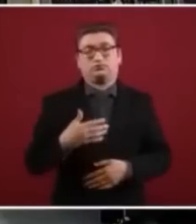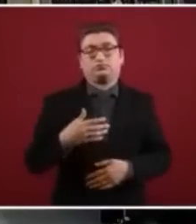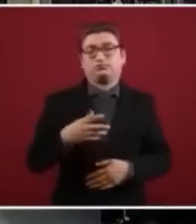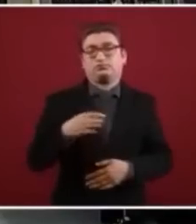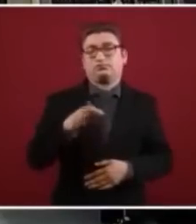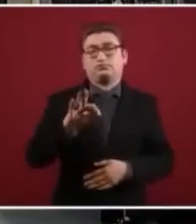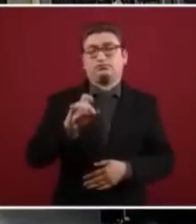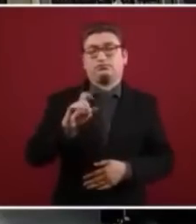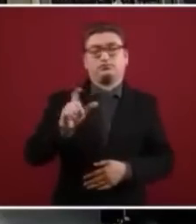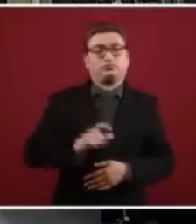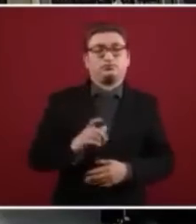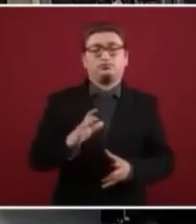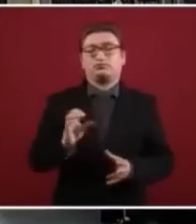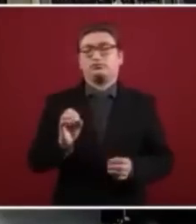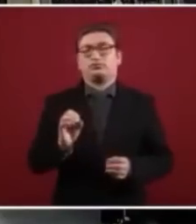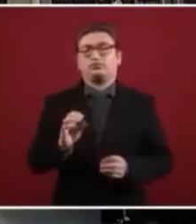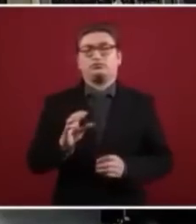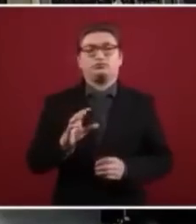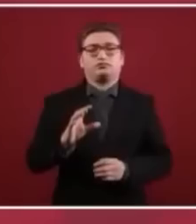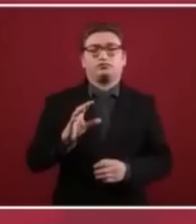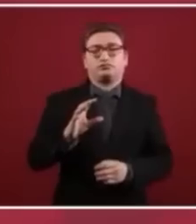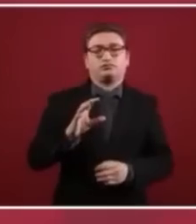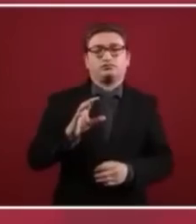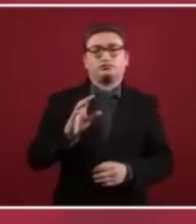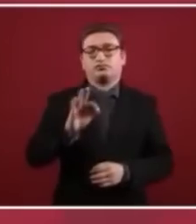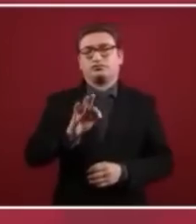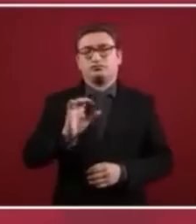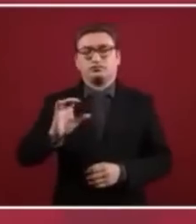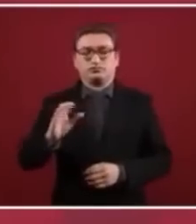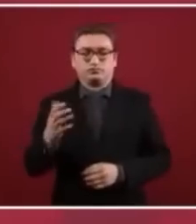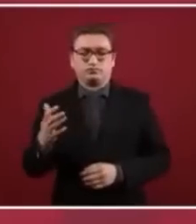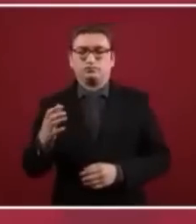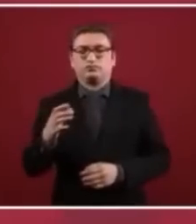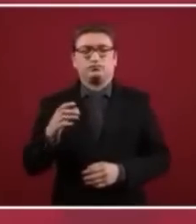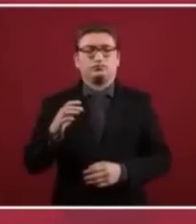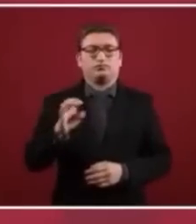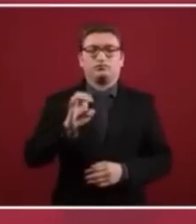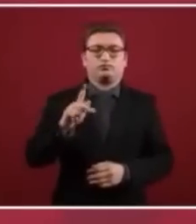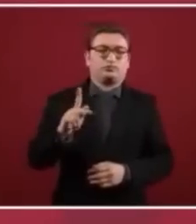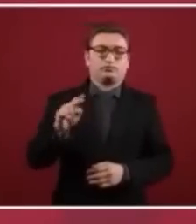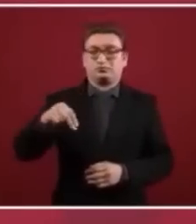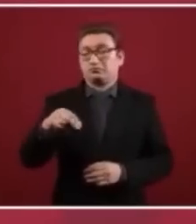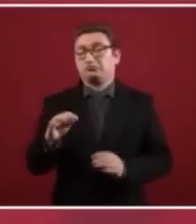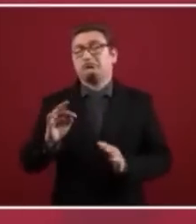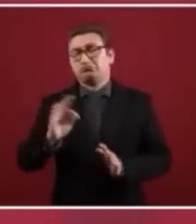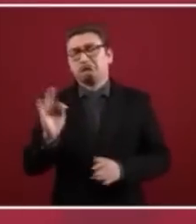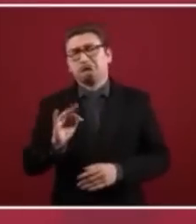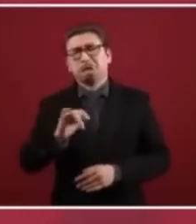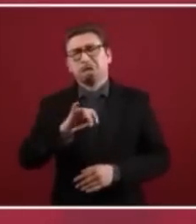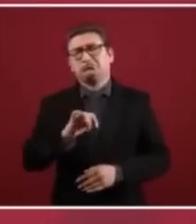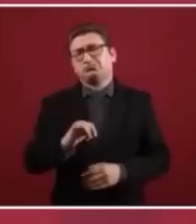o al expresidente Calderón o al expresidente Peña, pues sí,